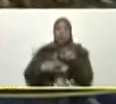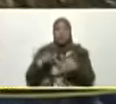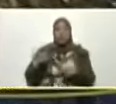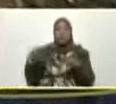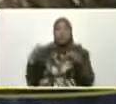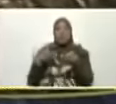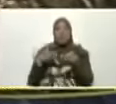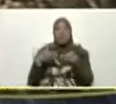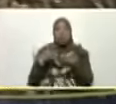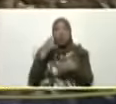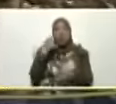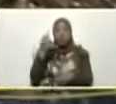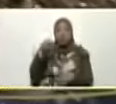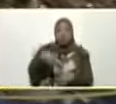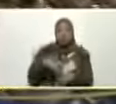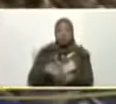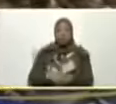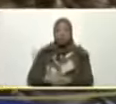fragata.